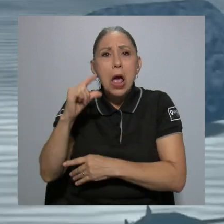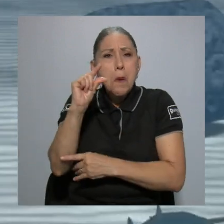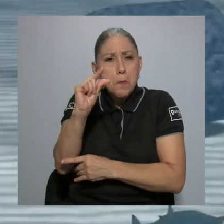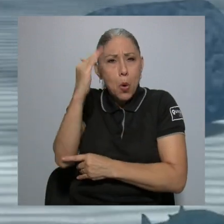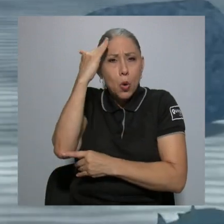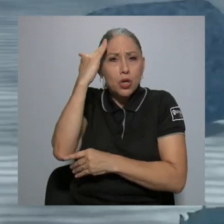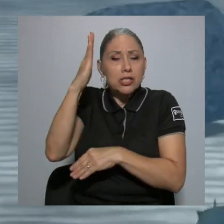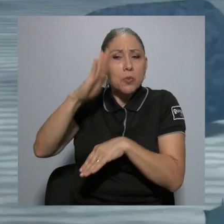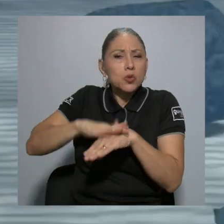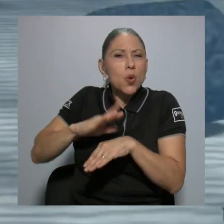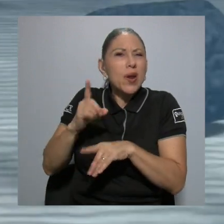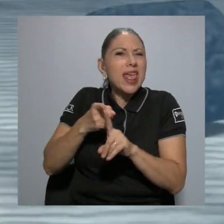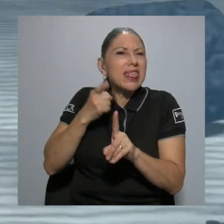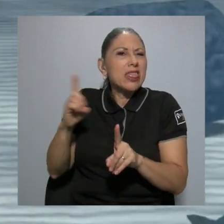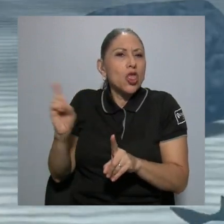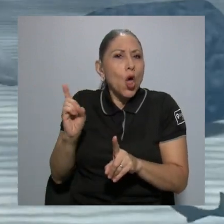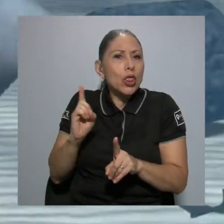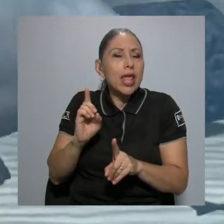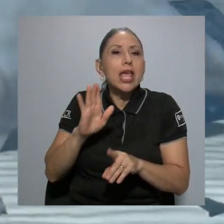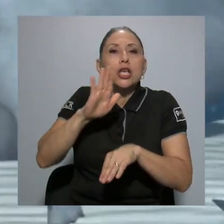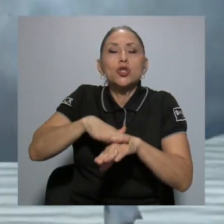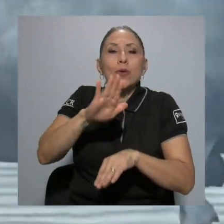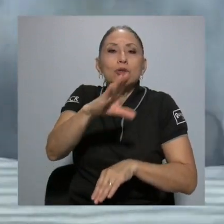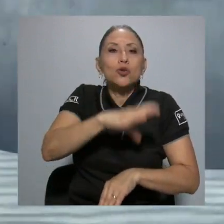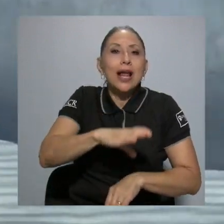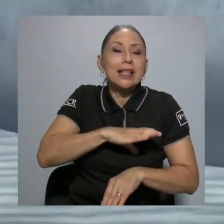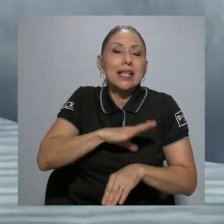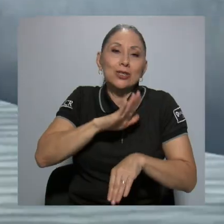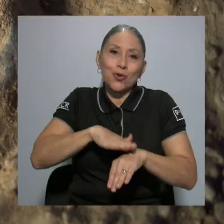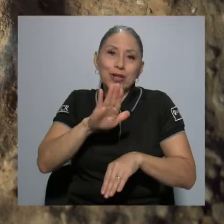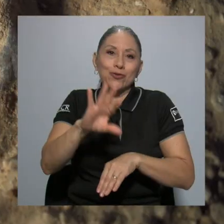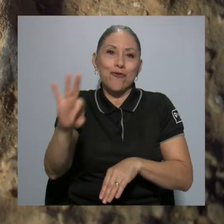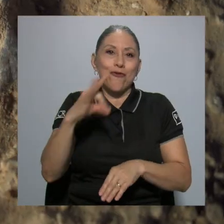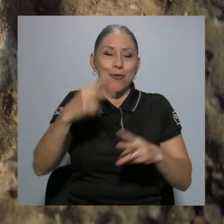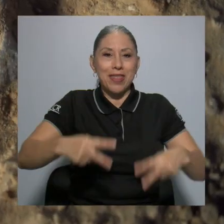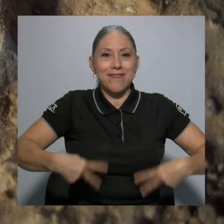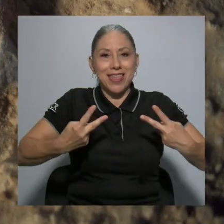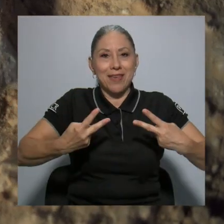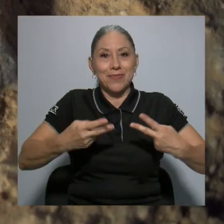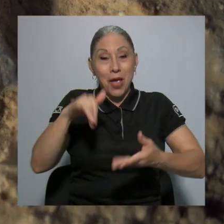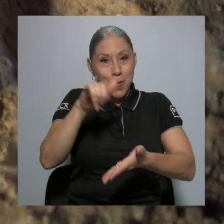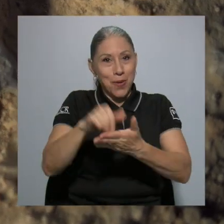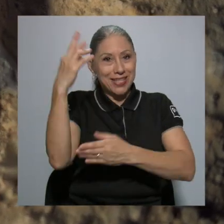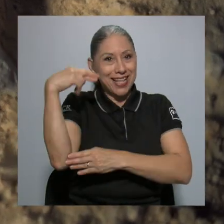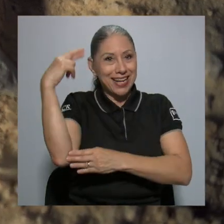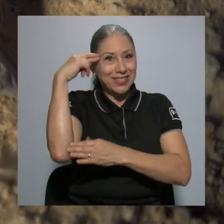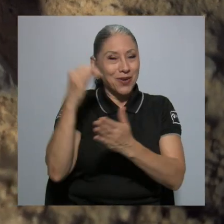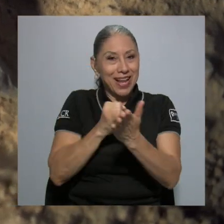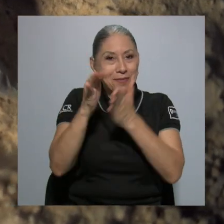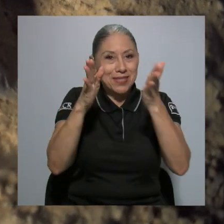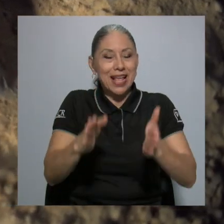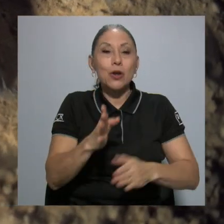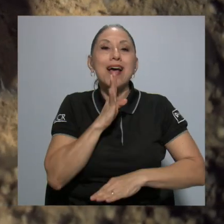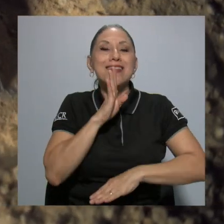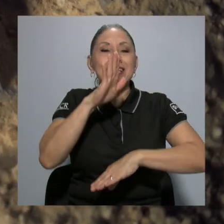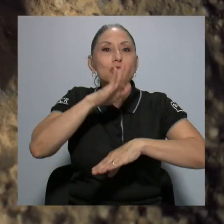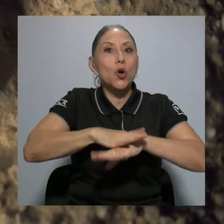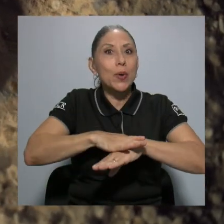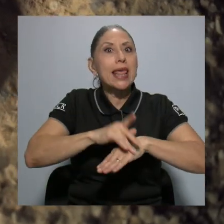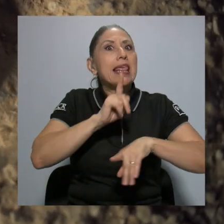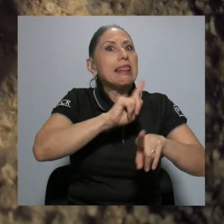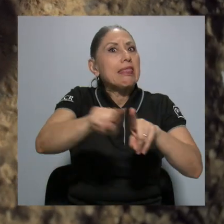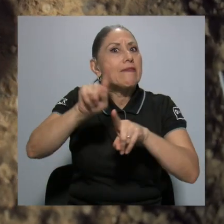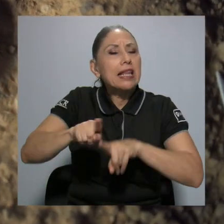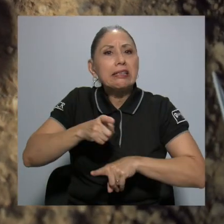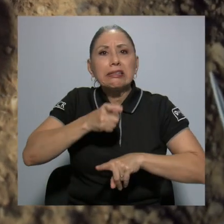conocimiento de su origen, características o forma de vida. Por esta razón, es que el investigador señala las